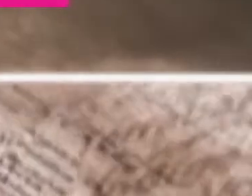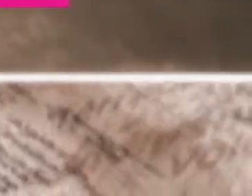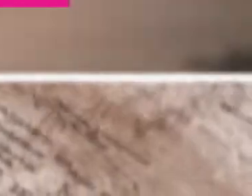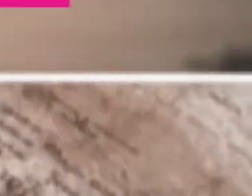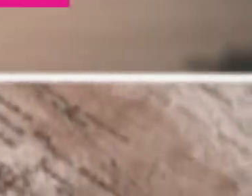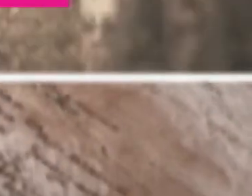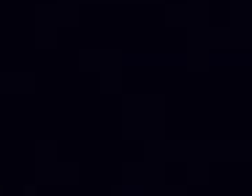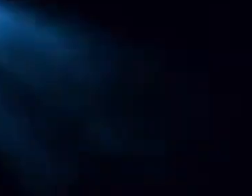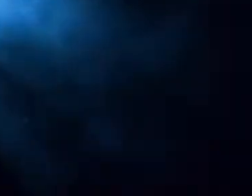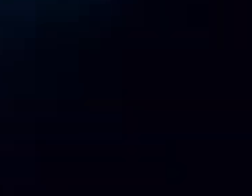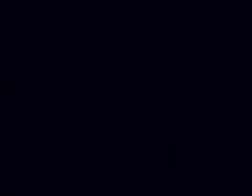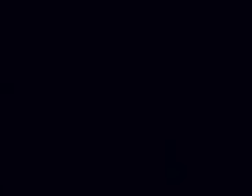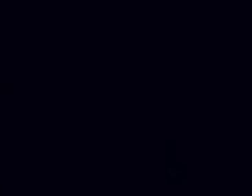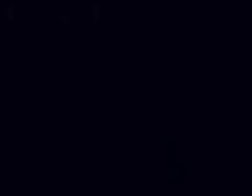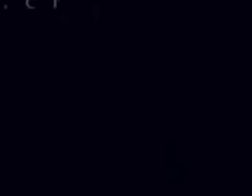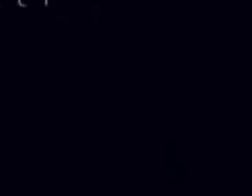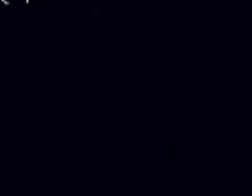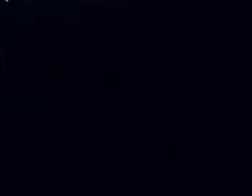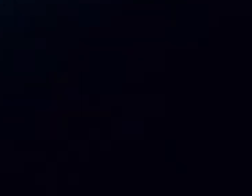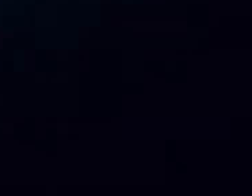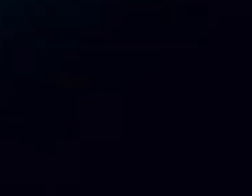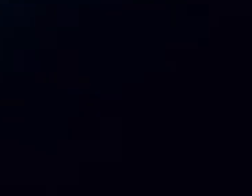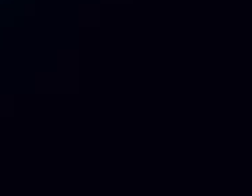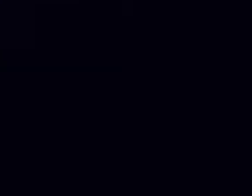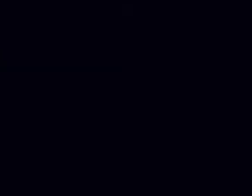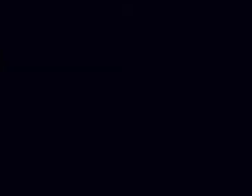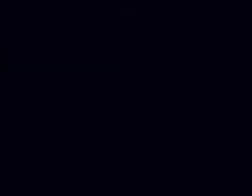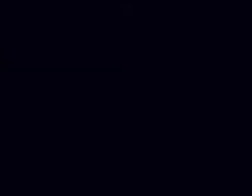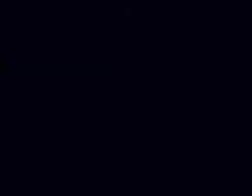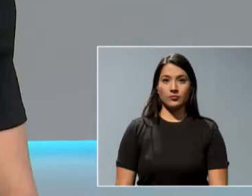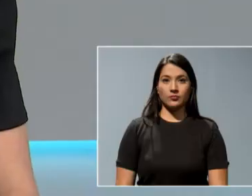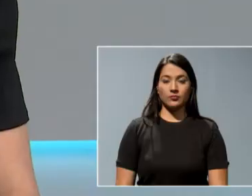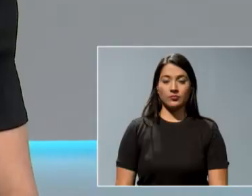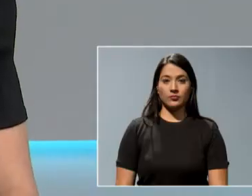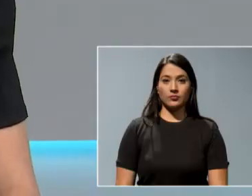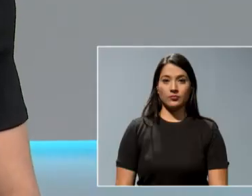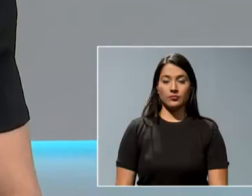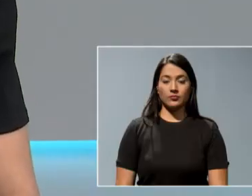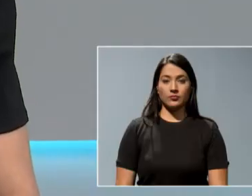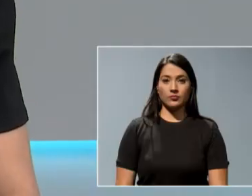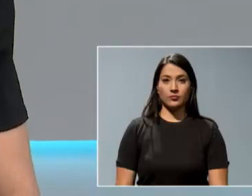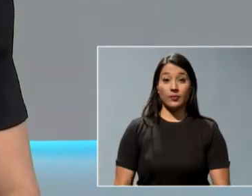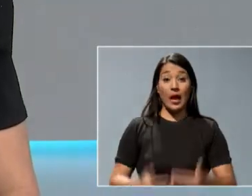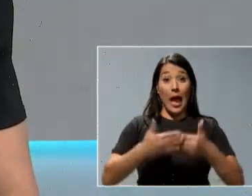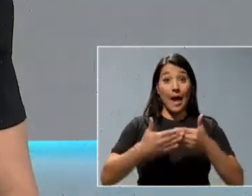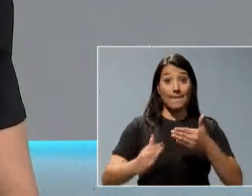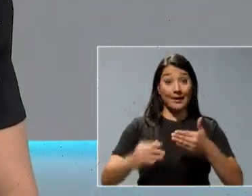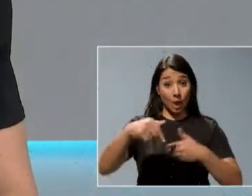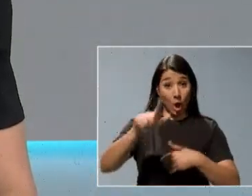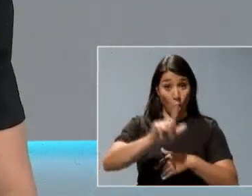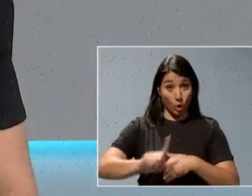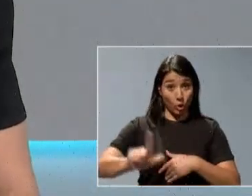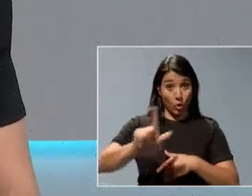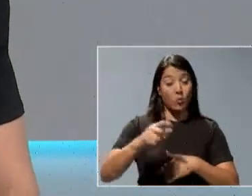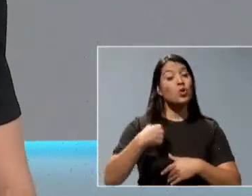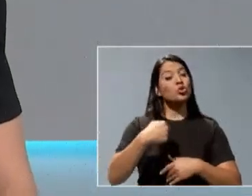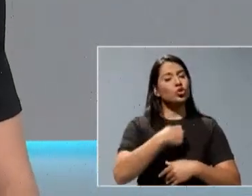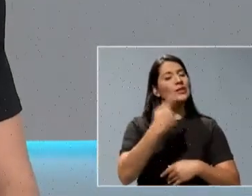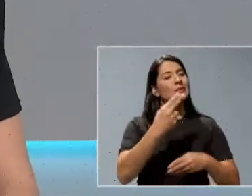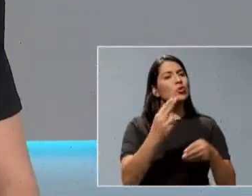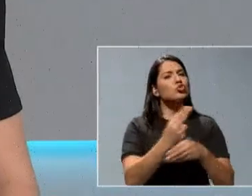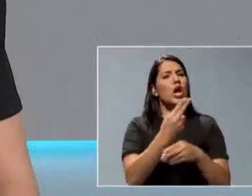13, Costa Rica Televisión. A partir de este lunes dedicaremos un breve espacio